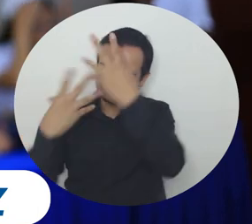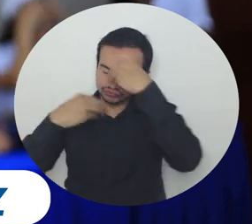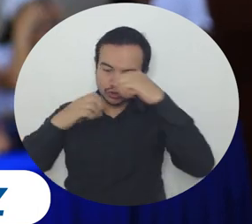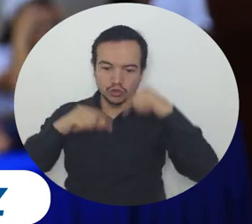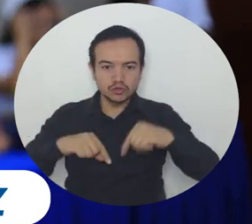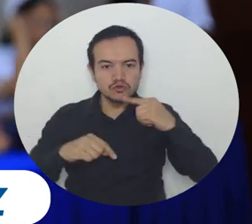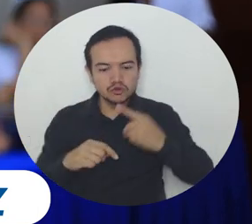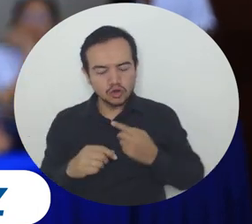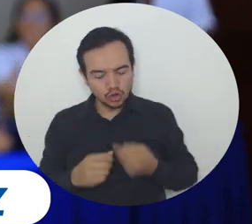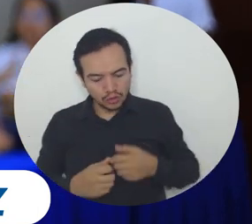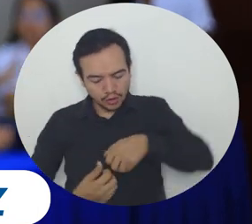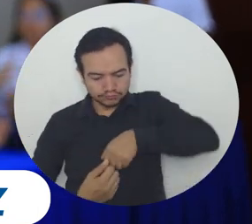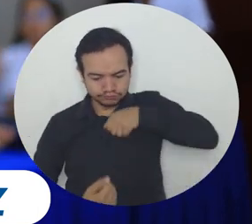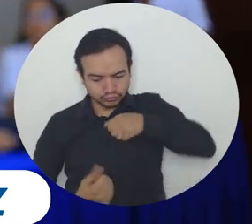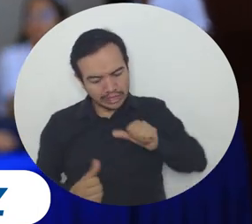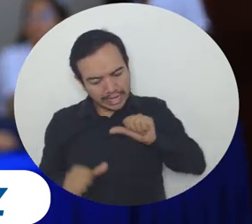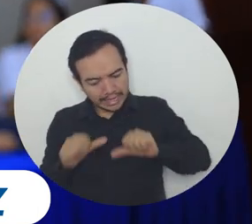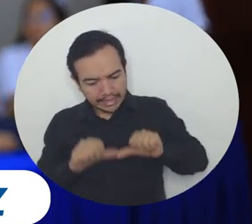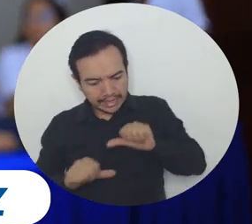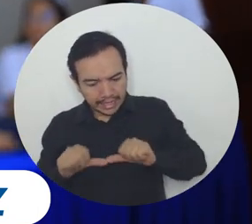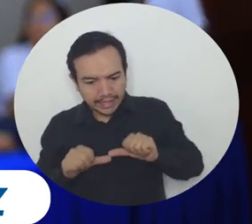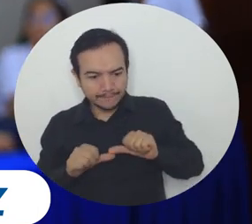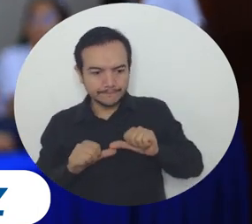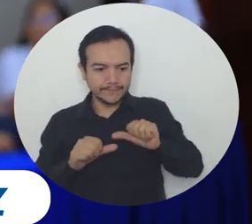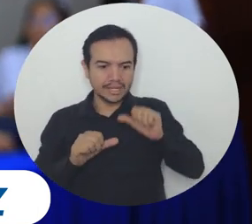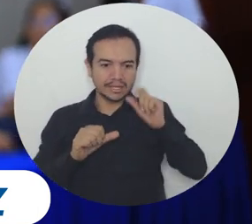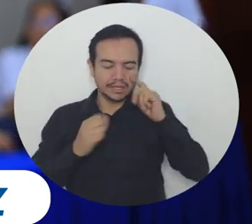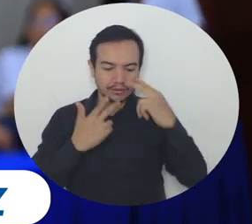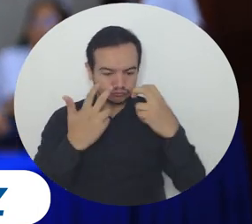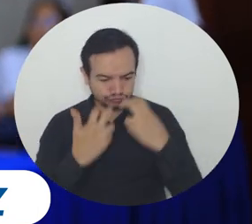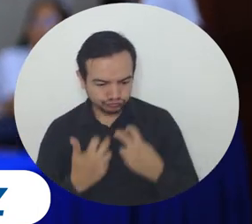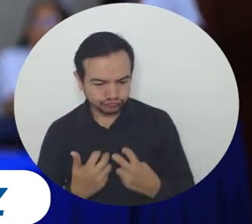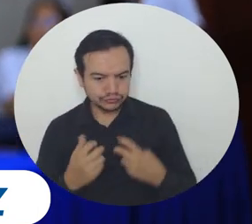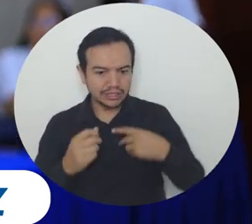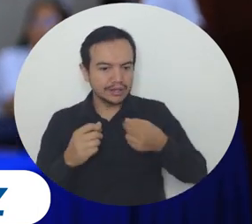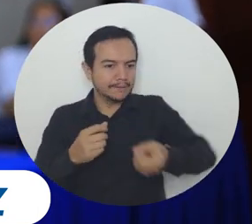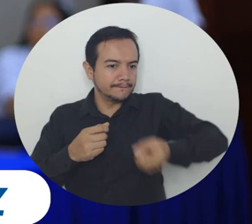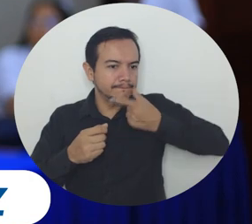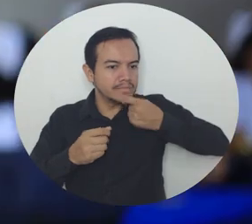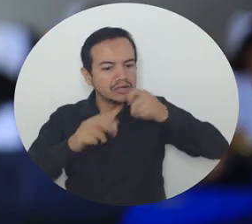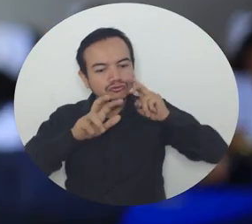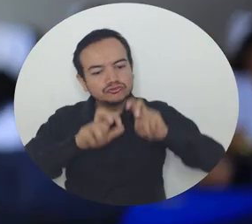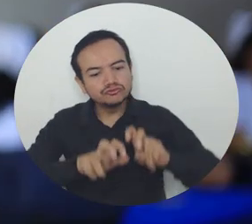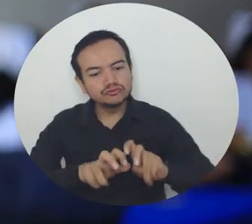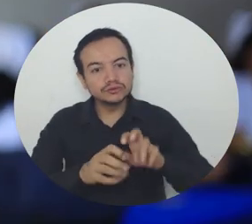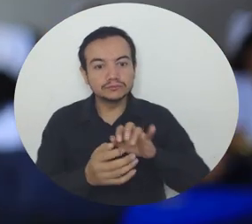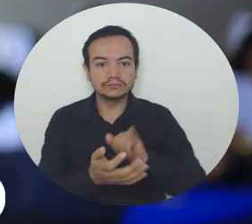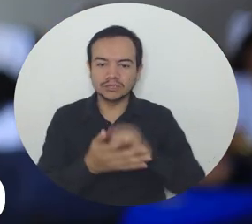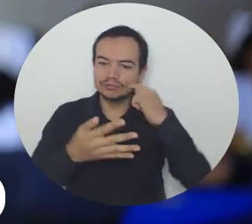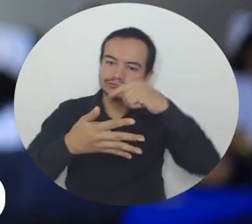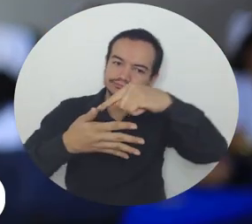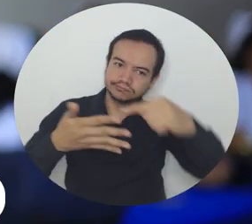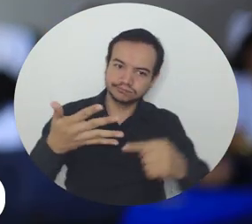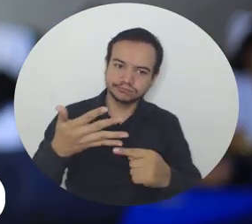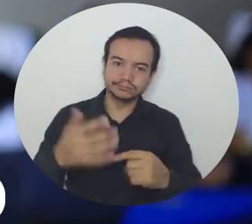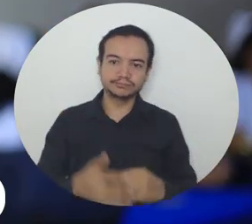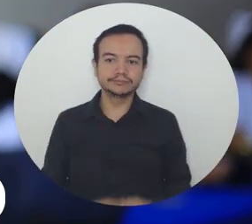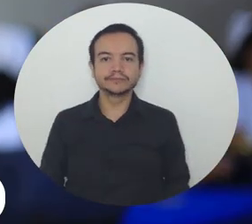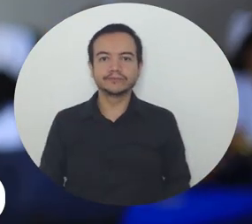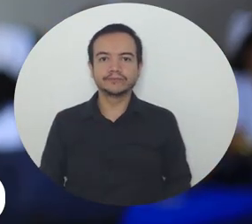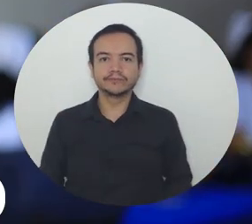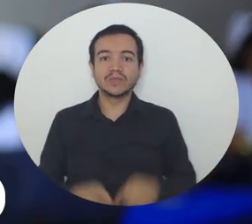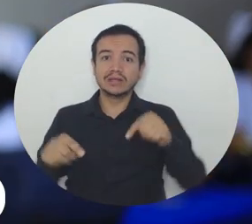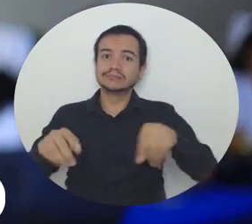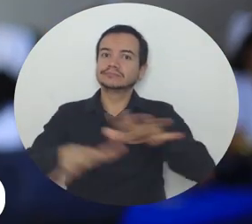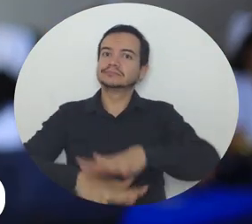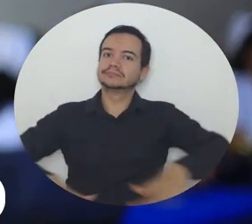la bioquímica, desde la anatomía, la fisiología, la farmacología. Muy afortunado tener este